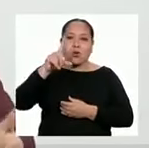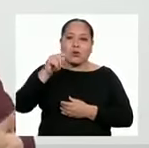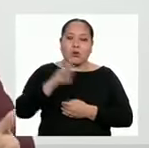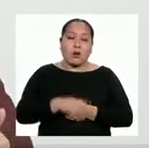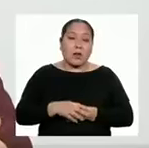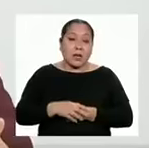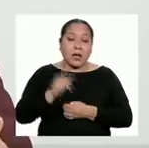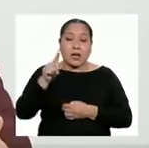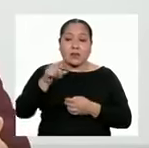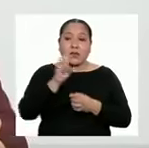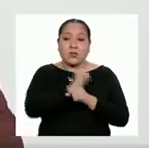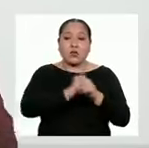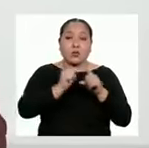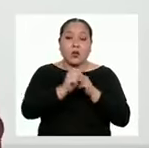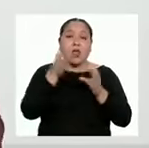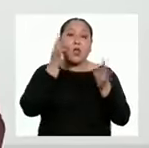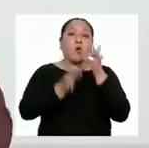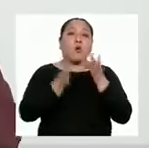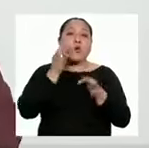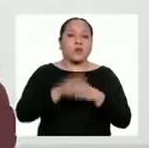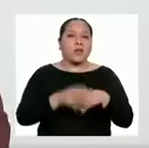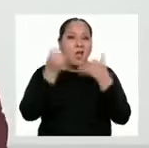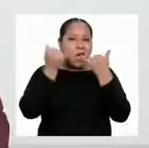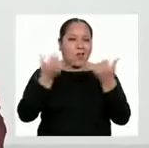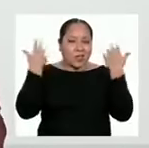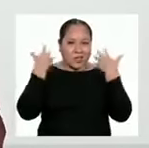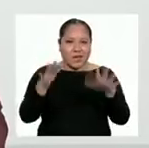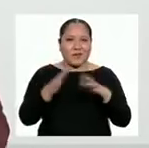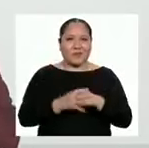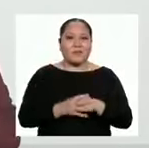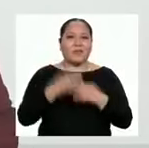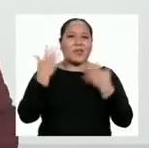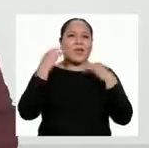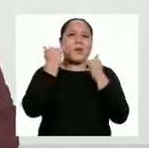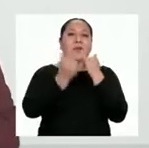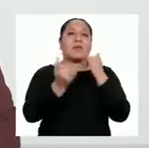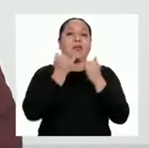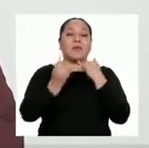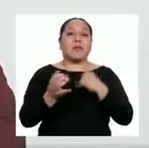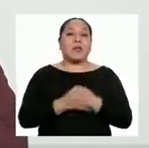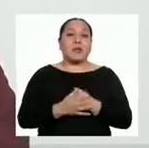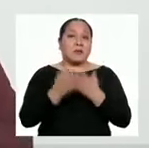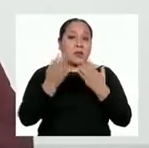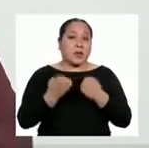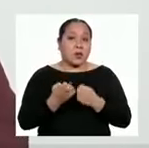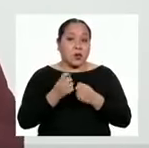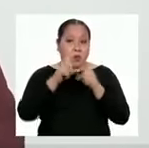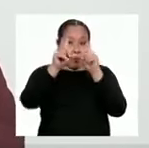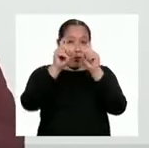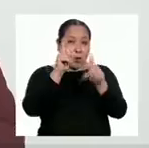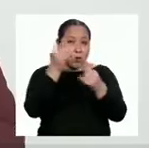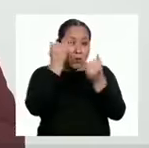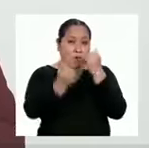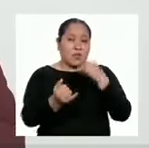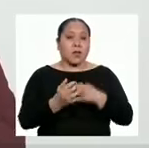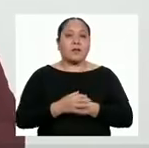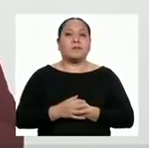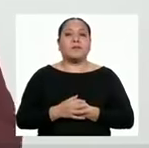mucho más justa. Ahora sí, para terminar, quisiera hacer una última